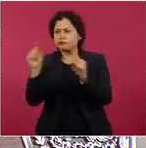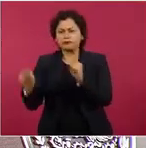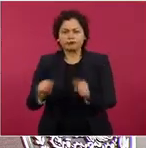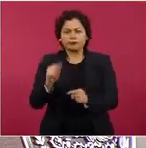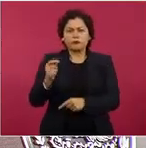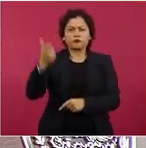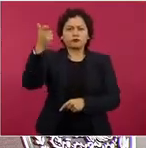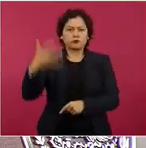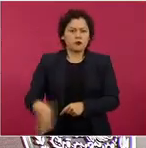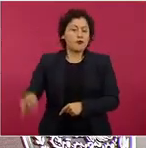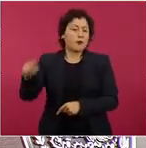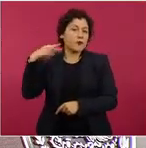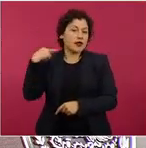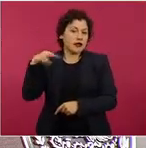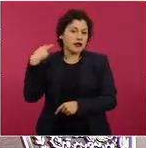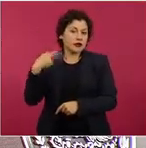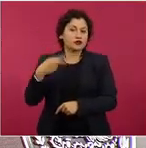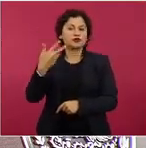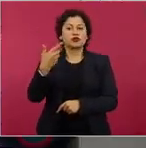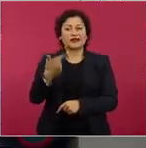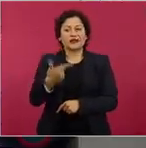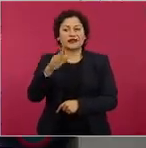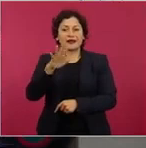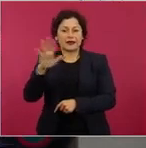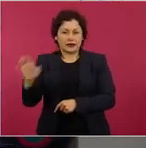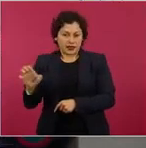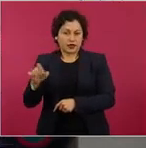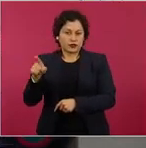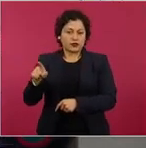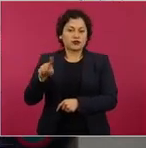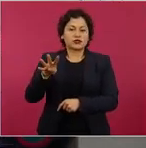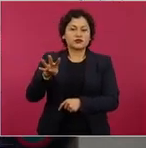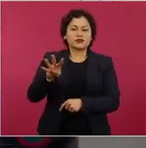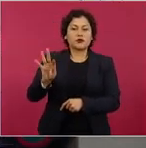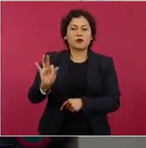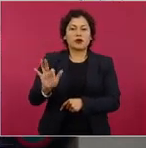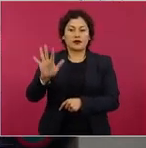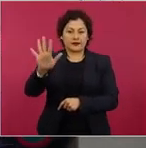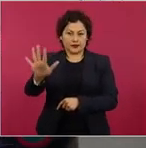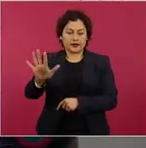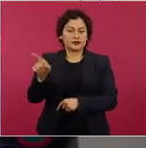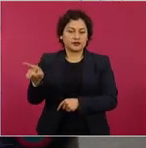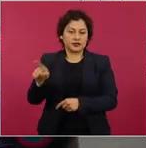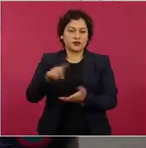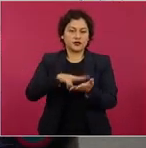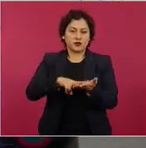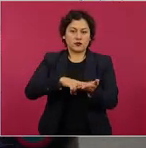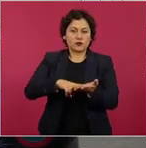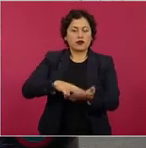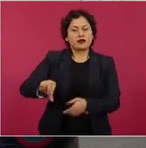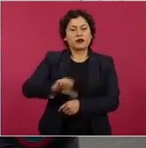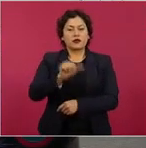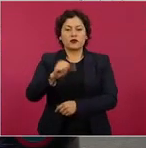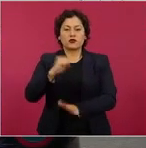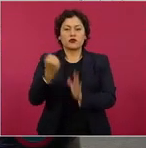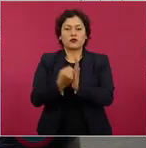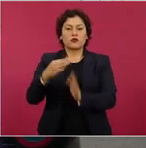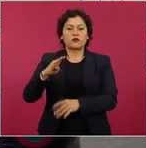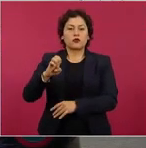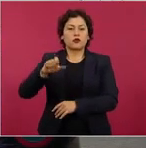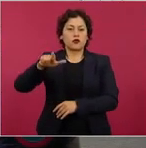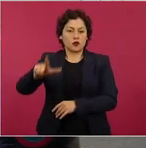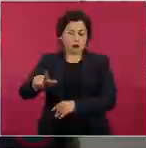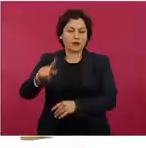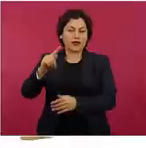Minatitlán, Veracruz, de G500, 19 pesos con 45 centavos el litro de la regular, y de móvil en Tampico,